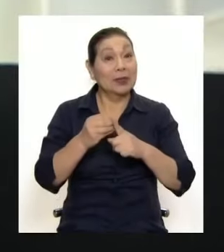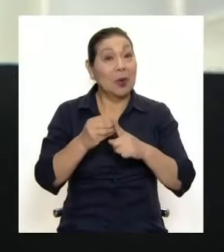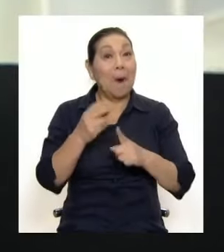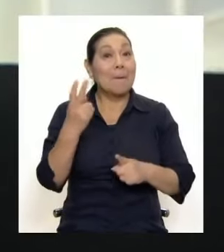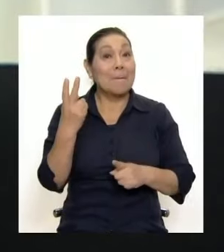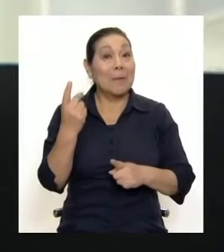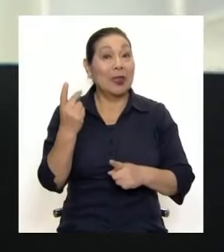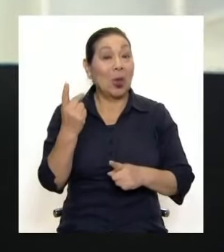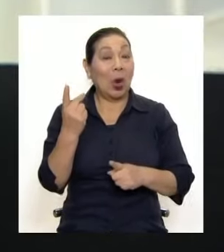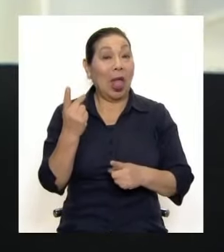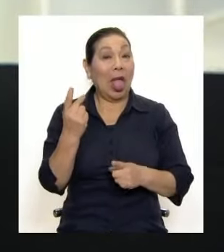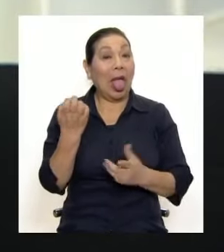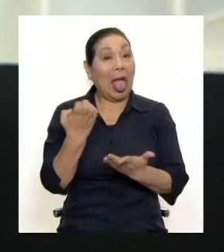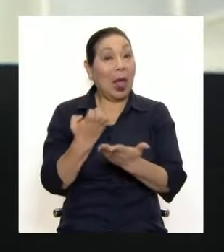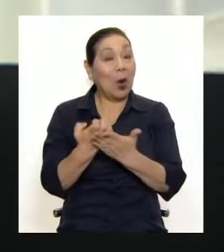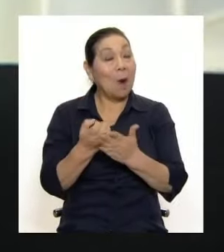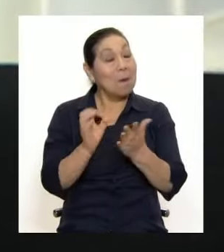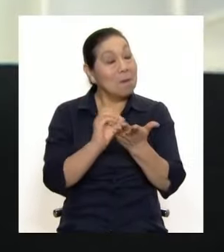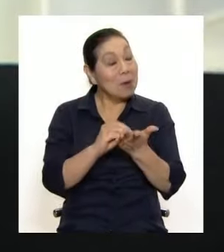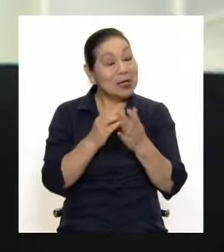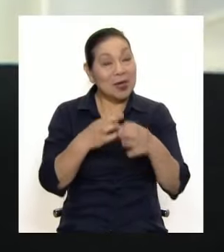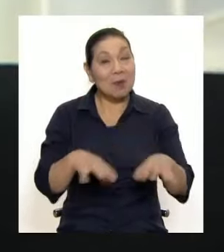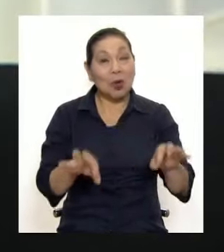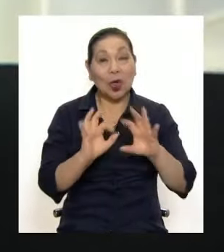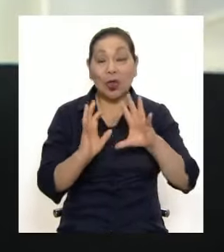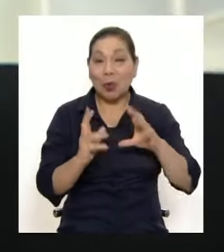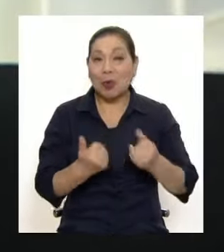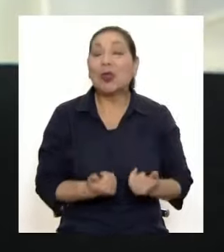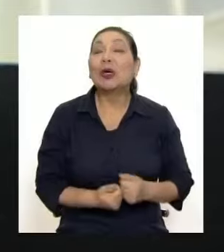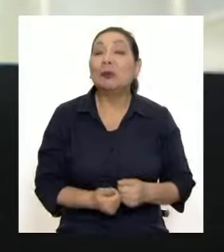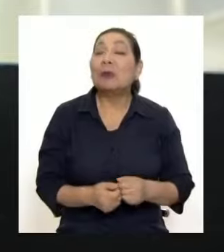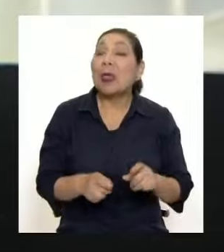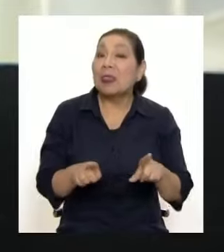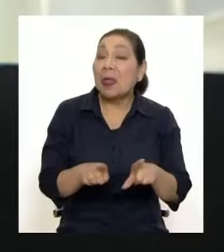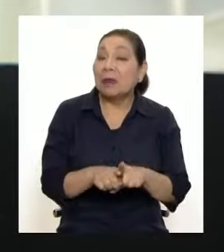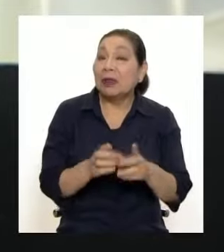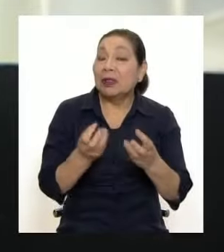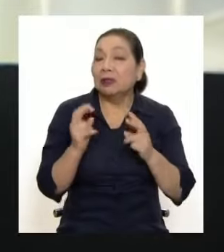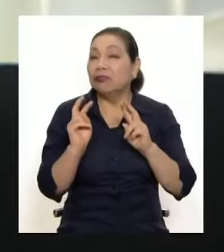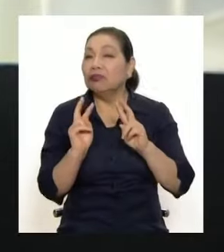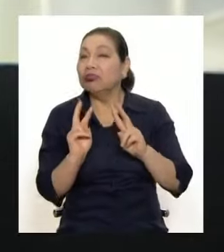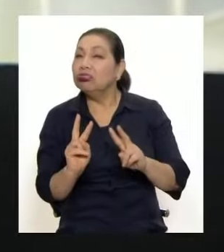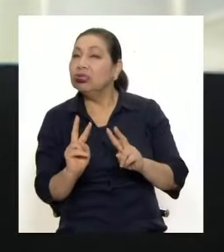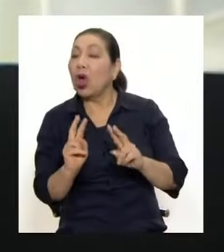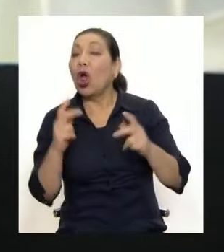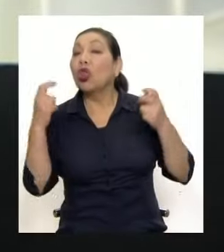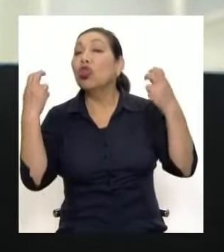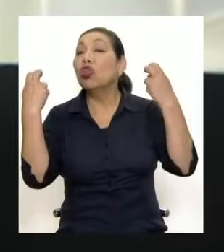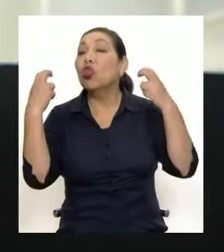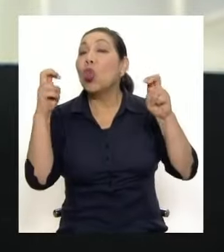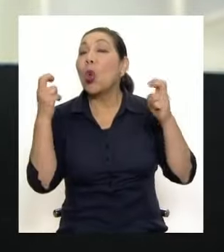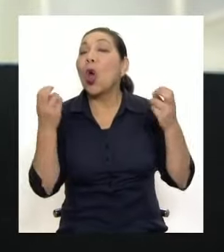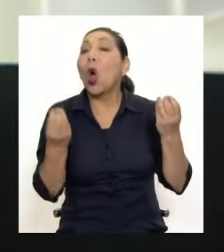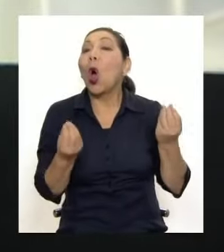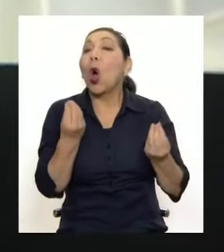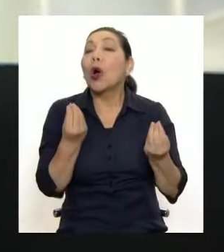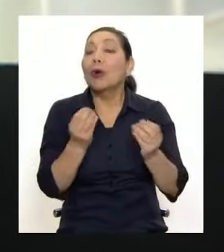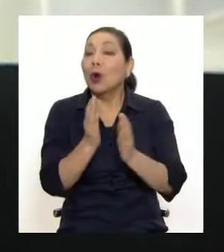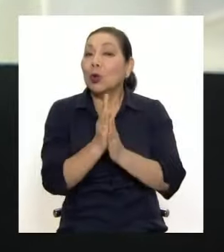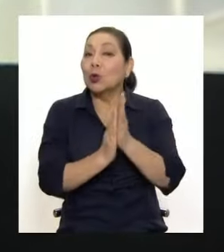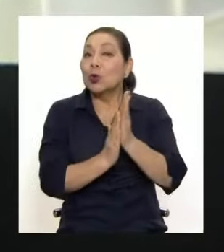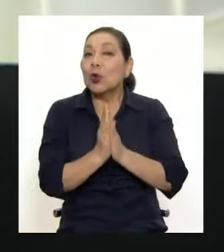21 economías más importantes del mundo en esa línea También queremos darle una mirada a lo que es turismo cómo nos vamos a